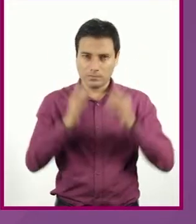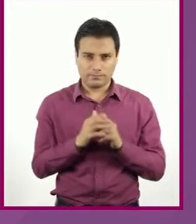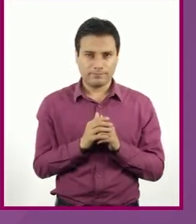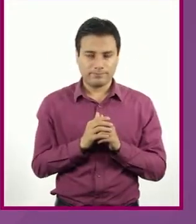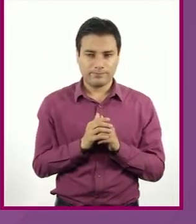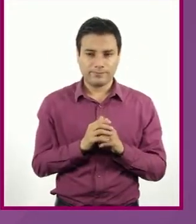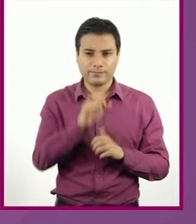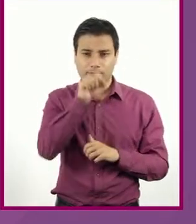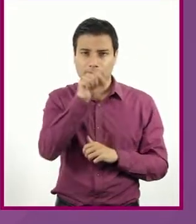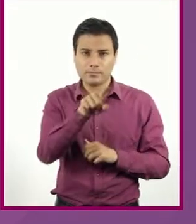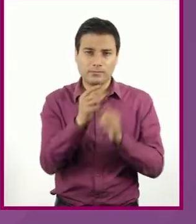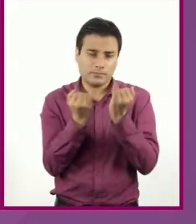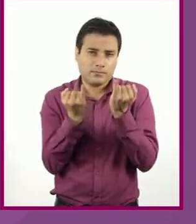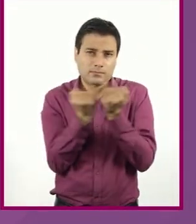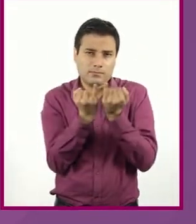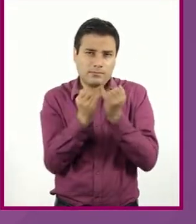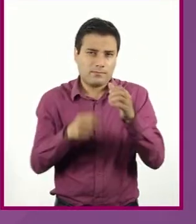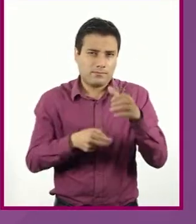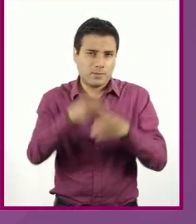una percepción de vacío.